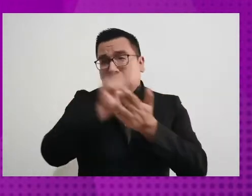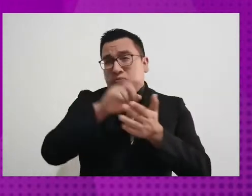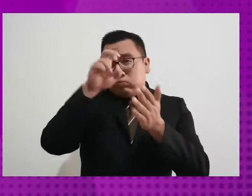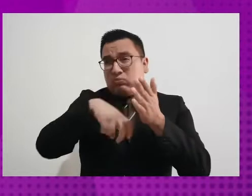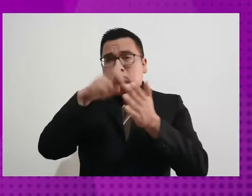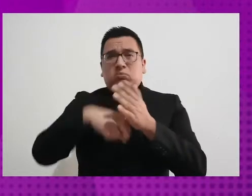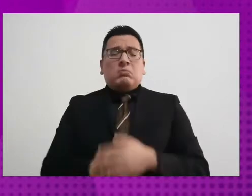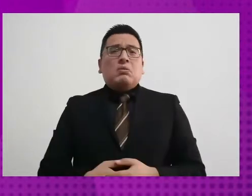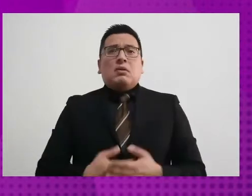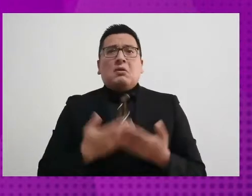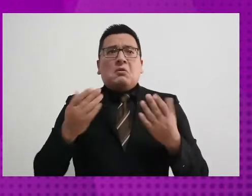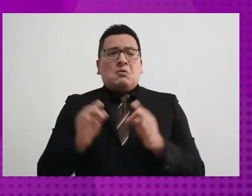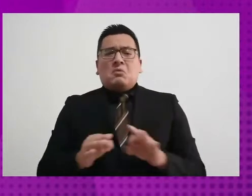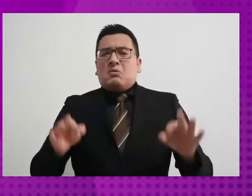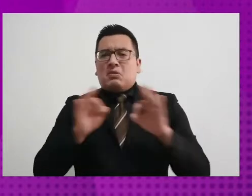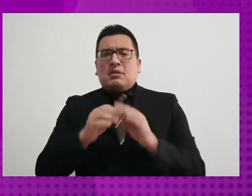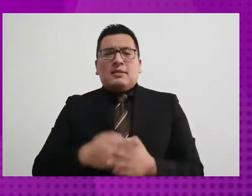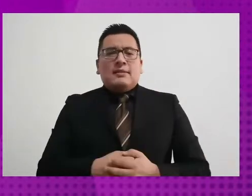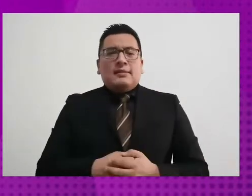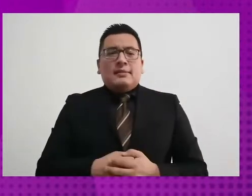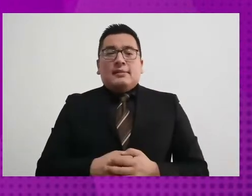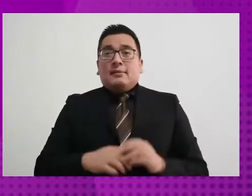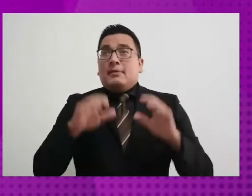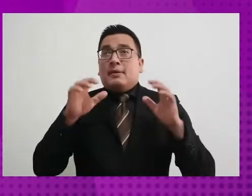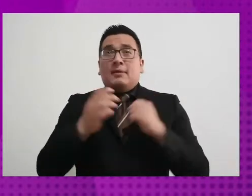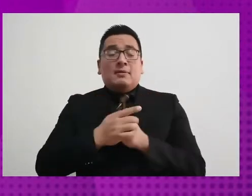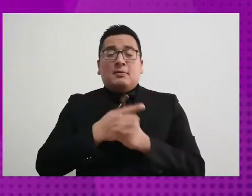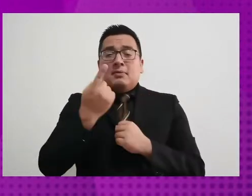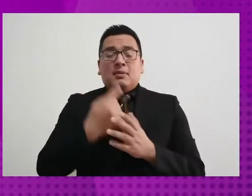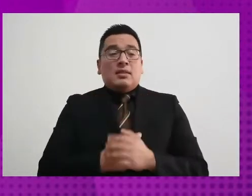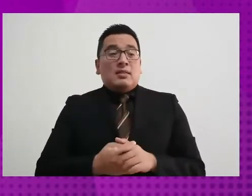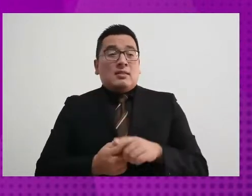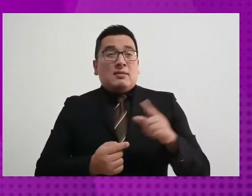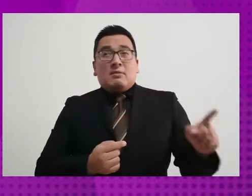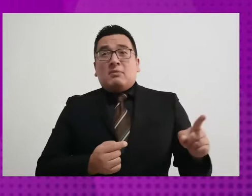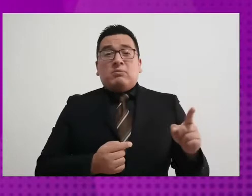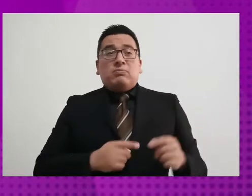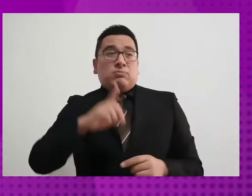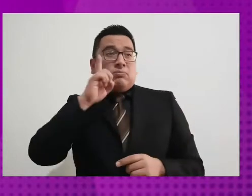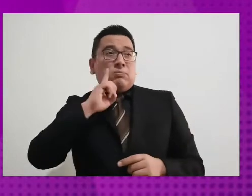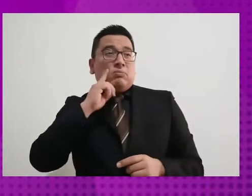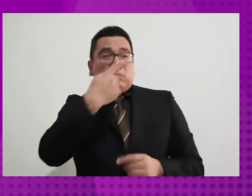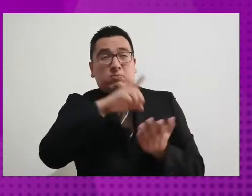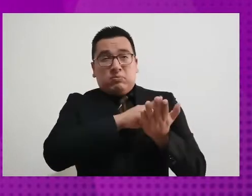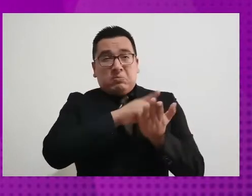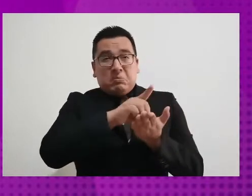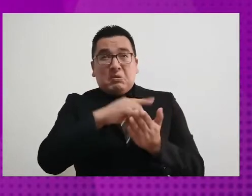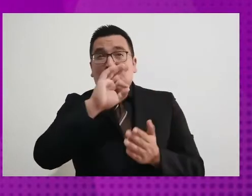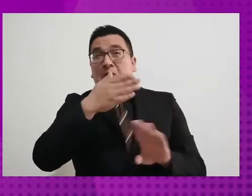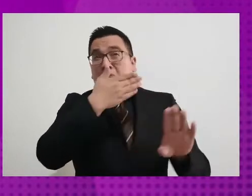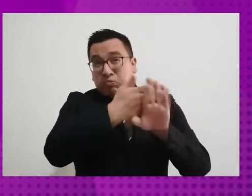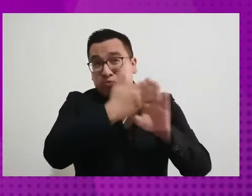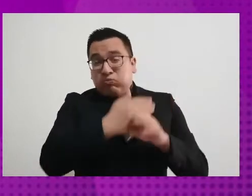pues ha generado pues una mayor violencia política en contra de las mujeres por razón de género en